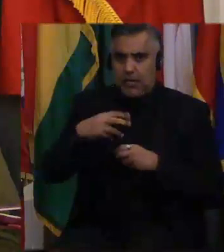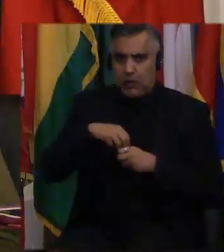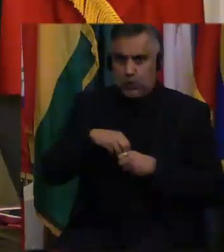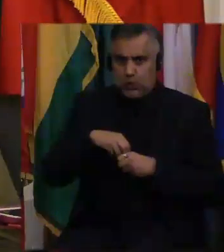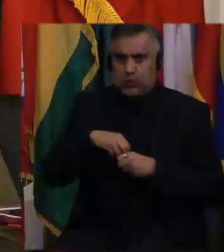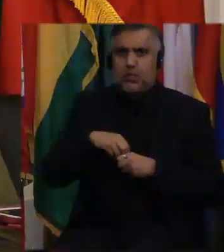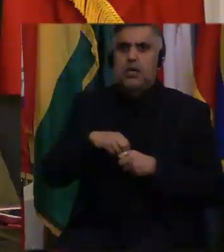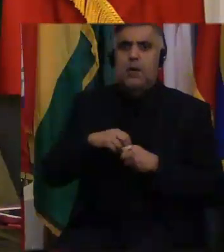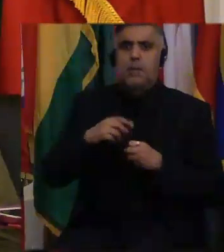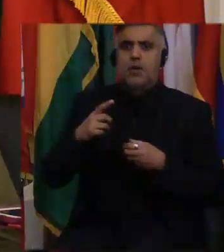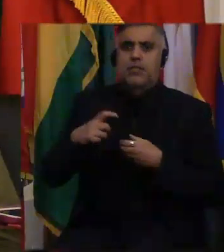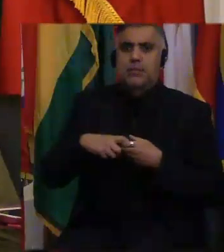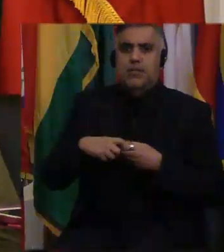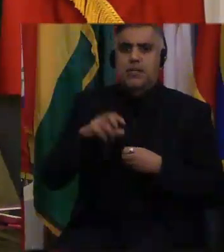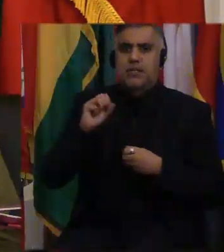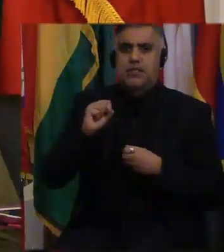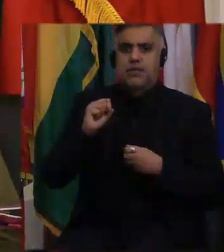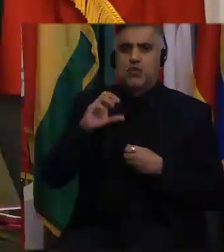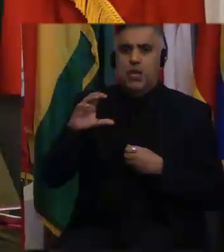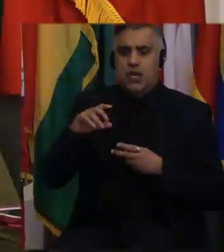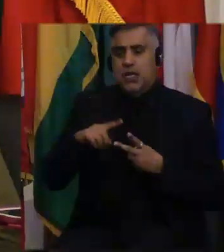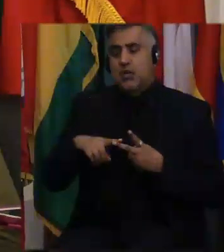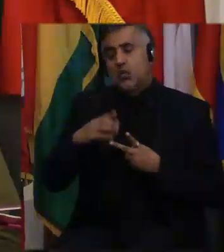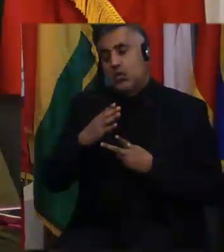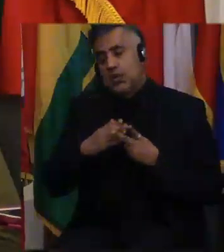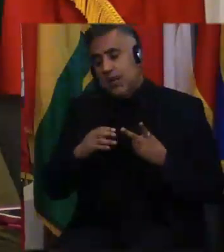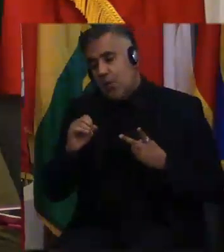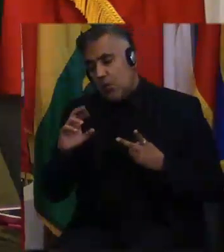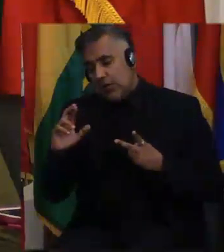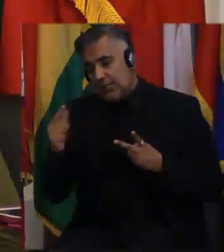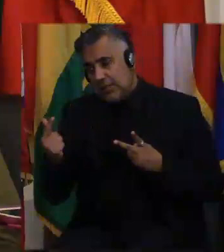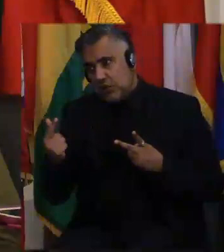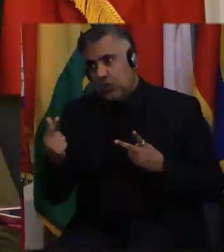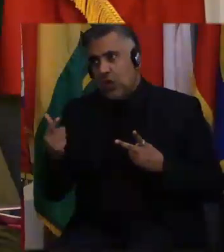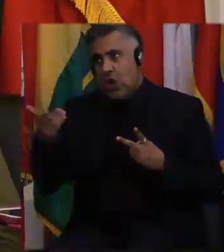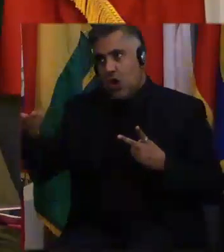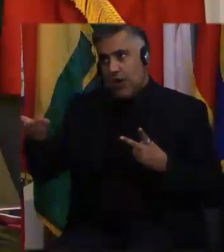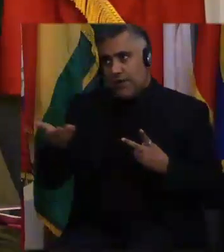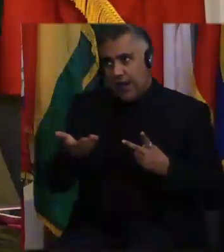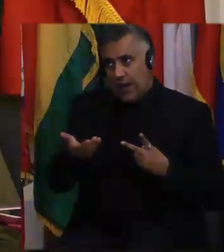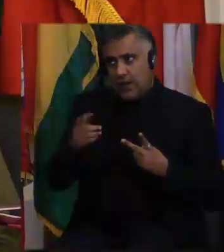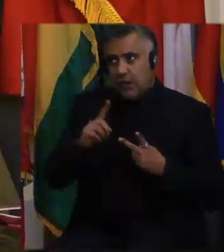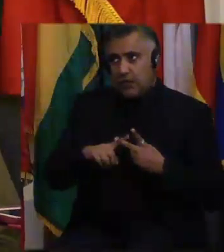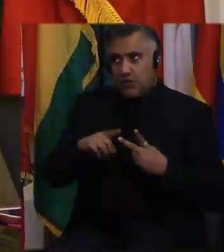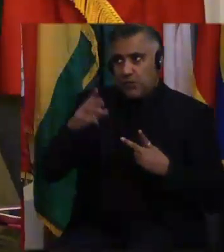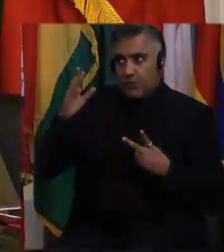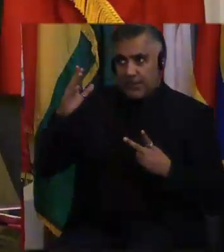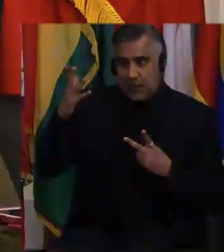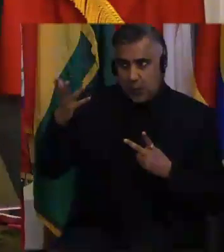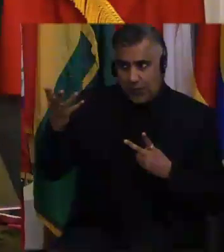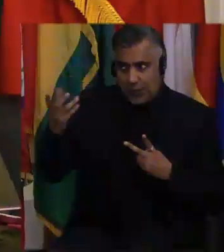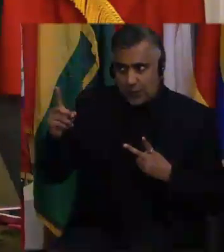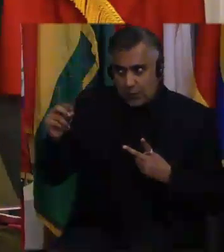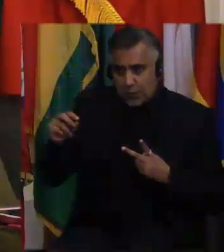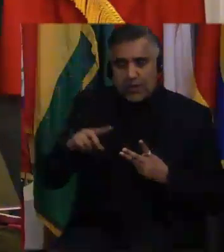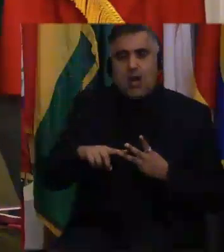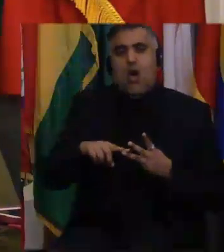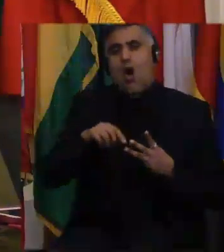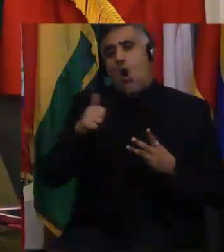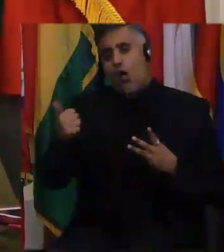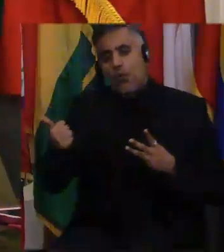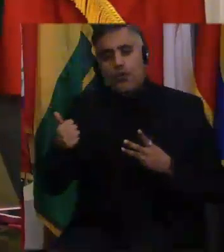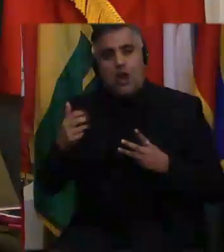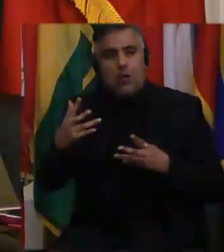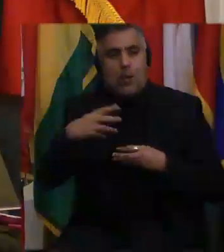Entonces se invita a algunas organizaciones a presentar lo que han estado haciendo y a otras forma parte del auditorio y pueden hacer sus